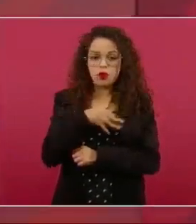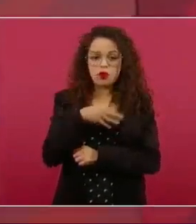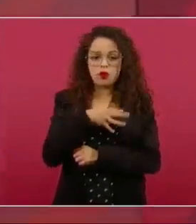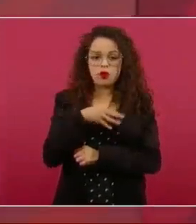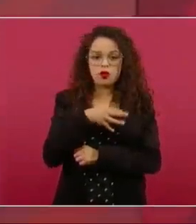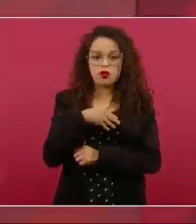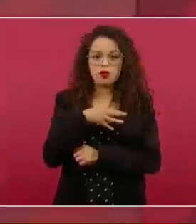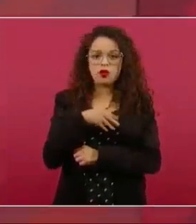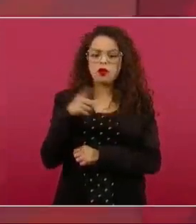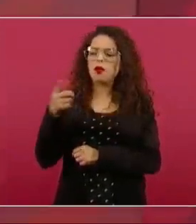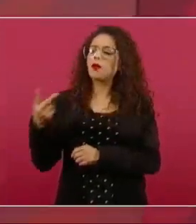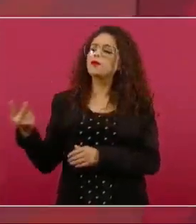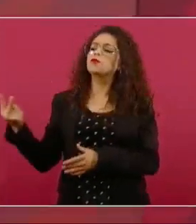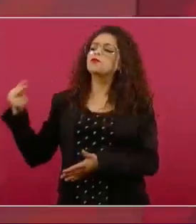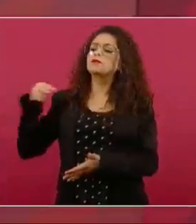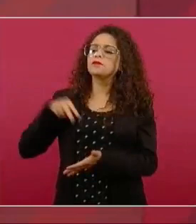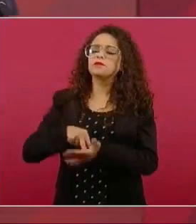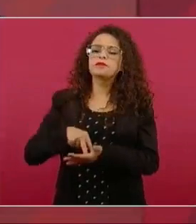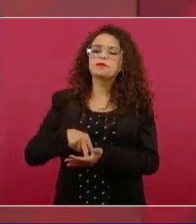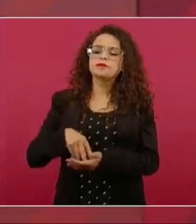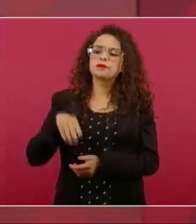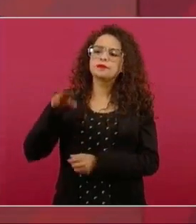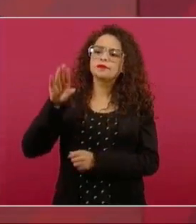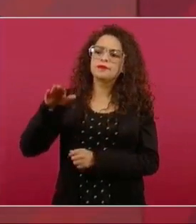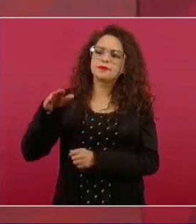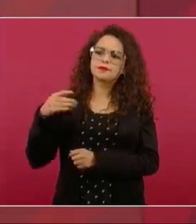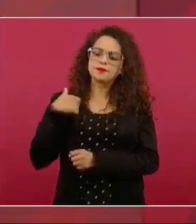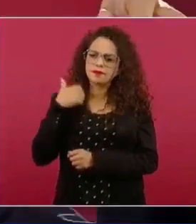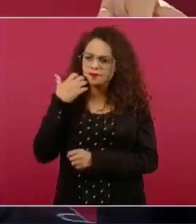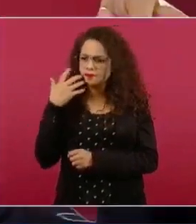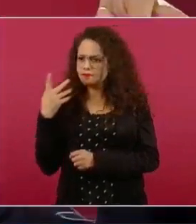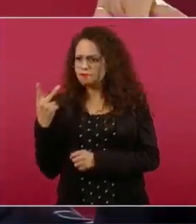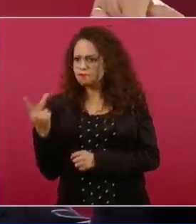a cuestionarme del por qué